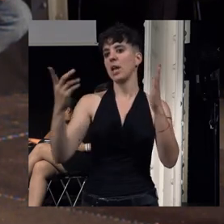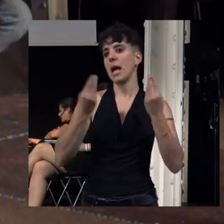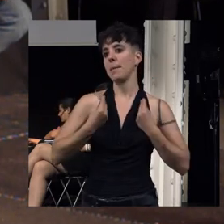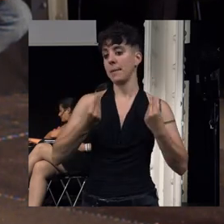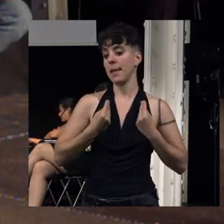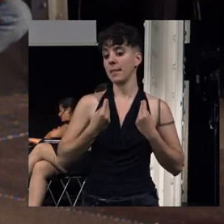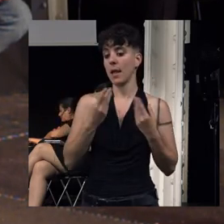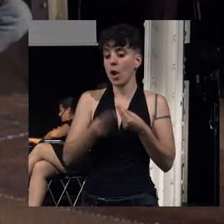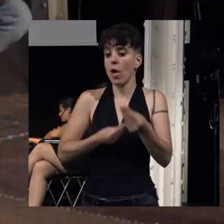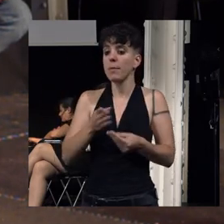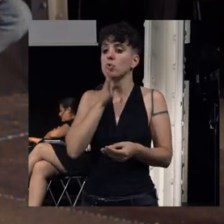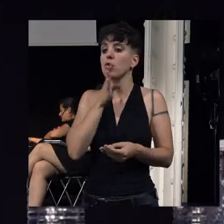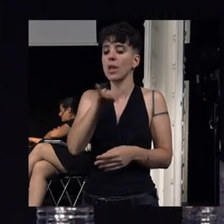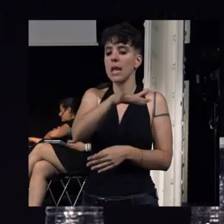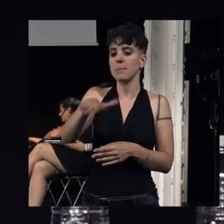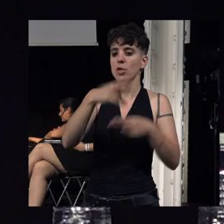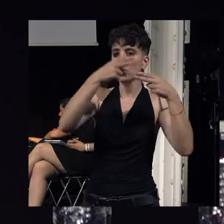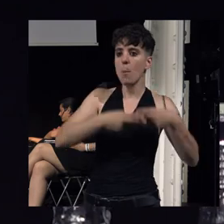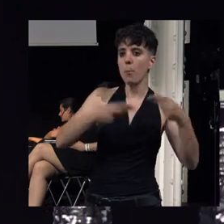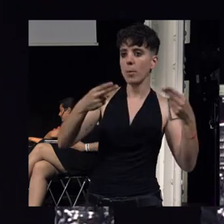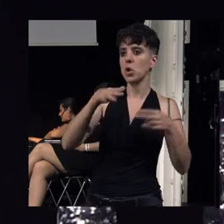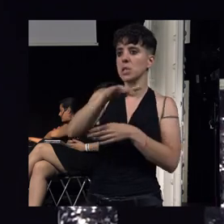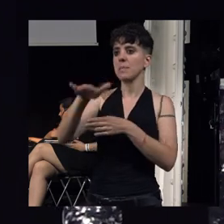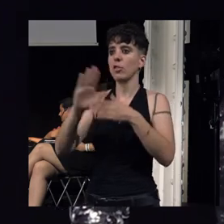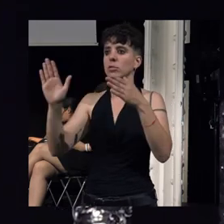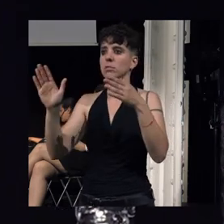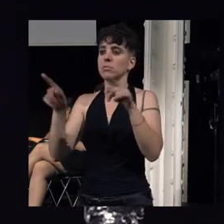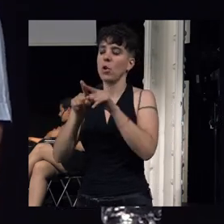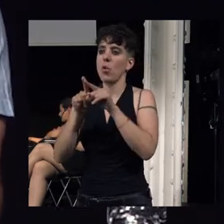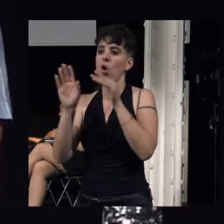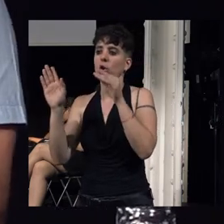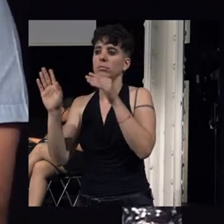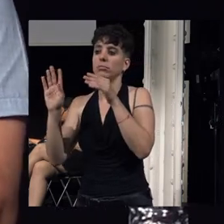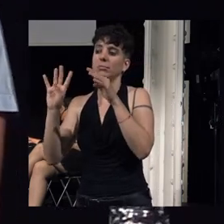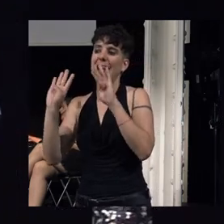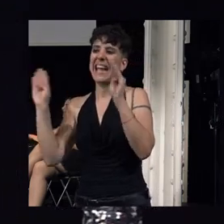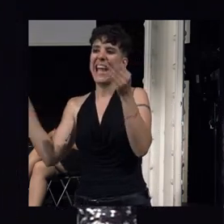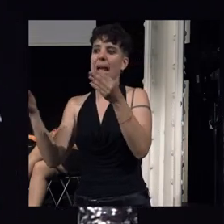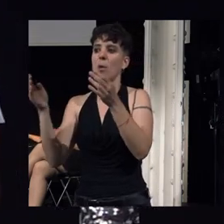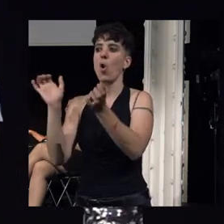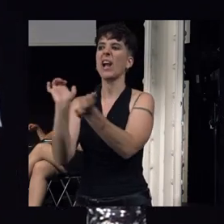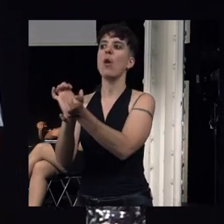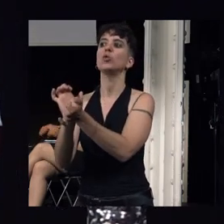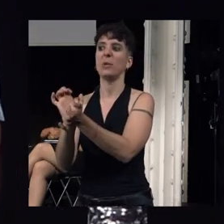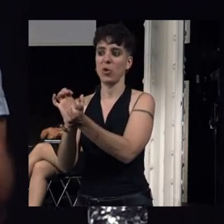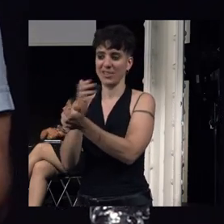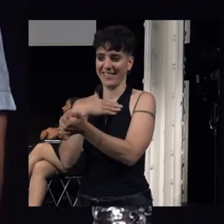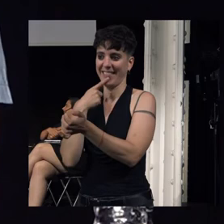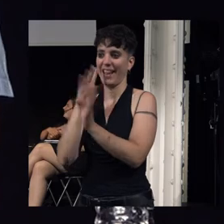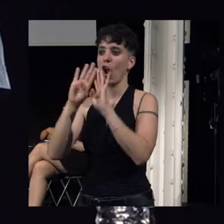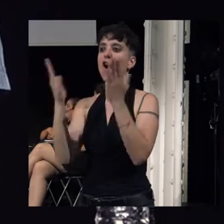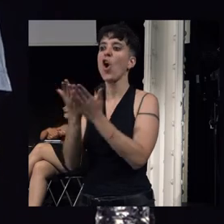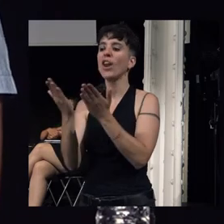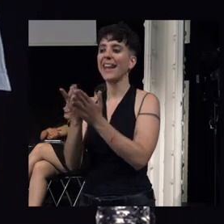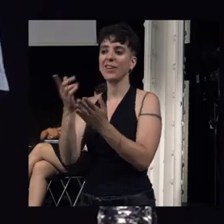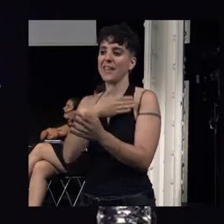espacio público y en espacio también cautivo, que son colegios y otros sitios, en los cuales la gente no tiene otra opción